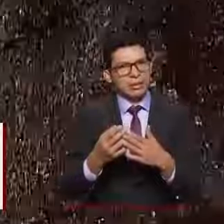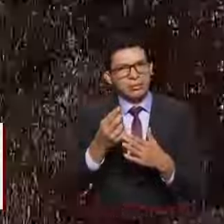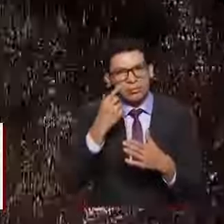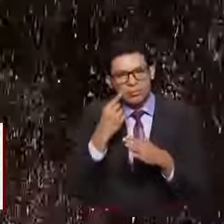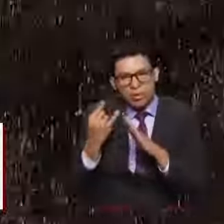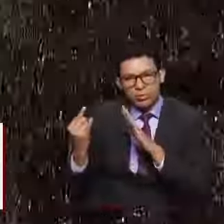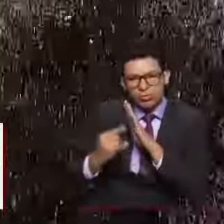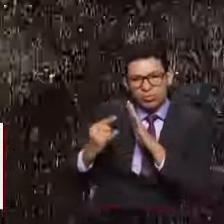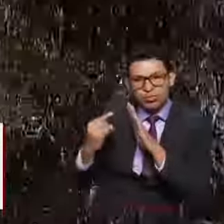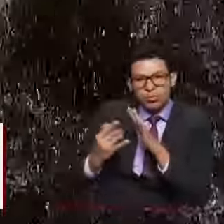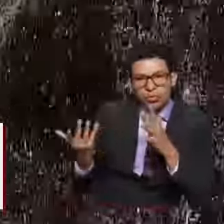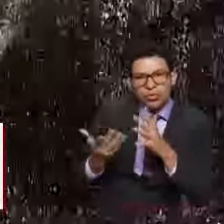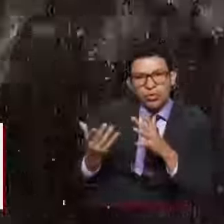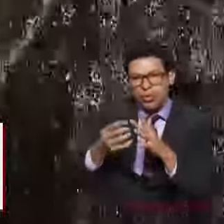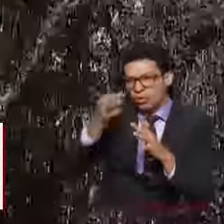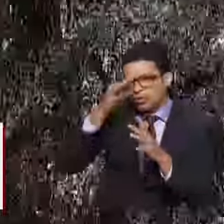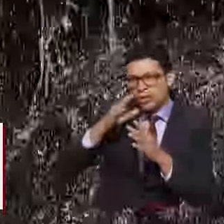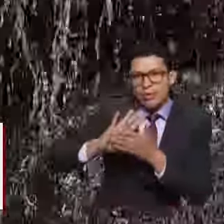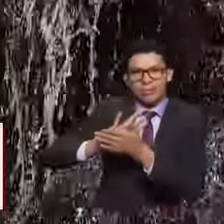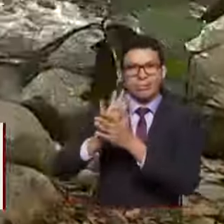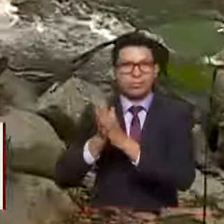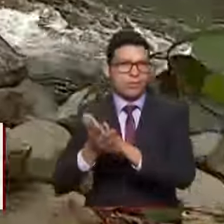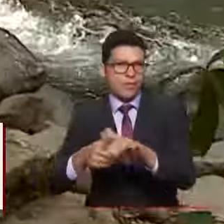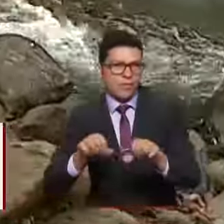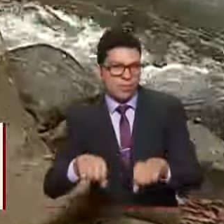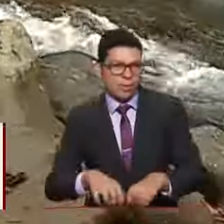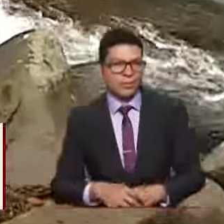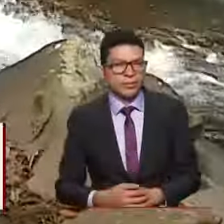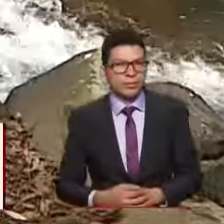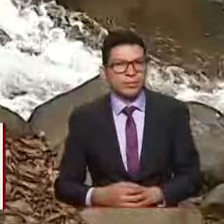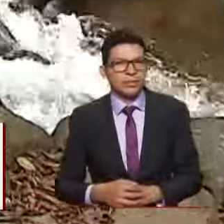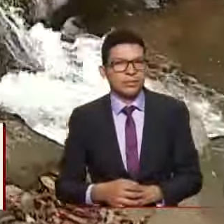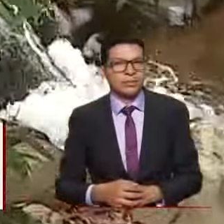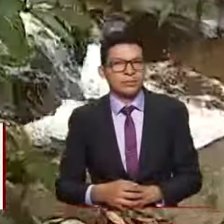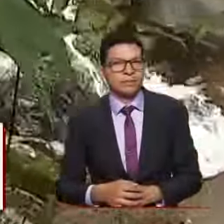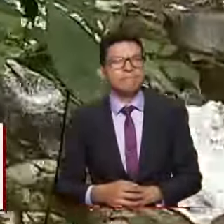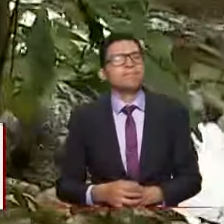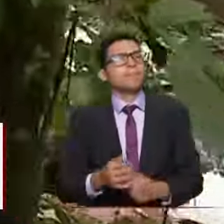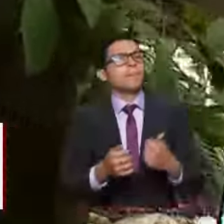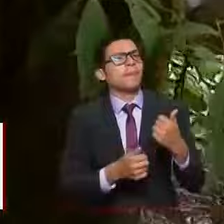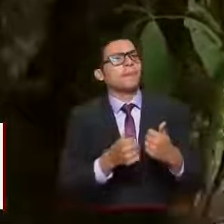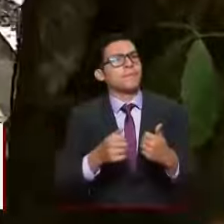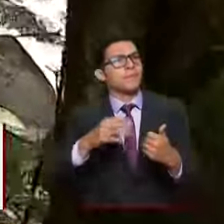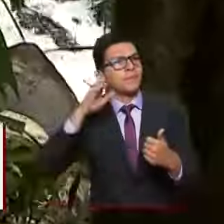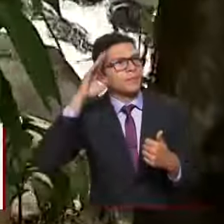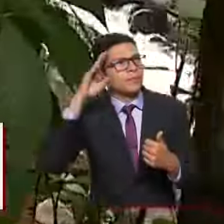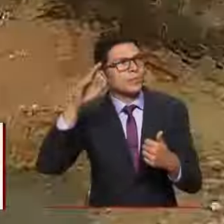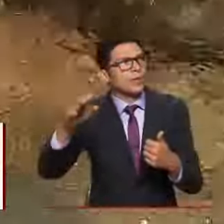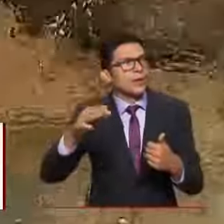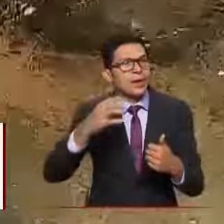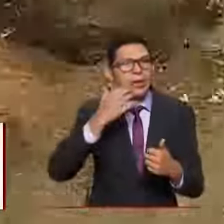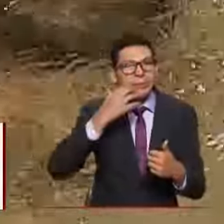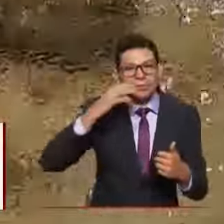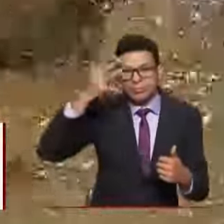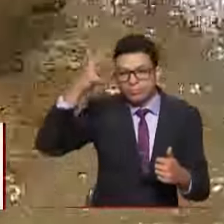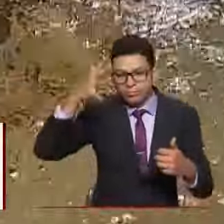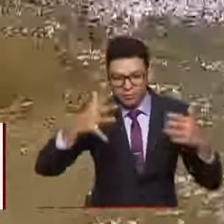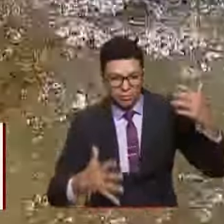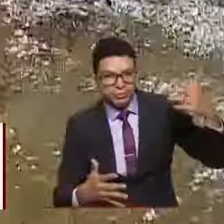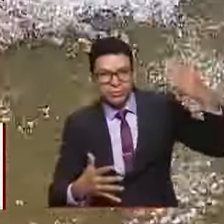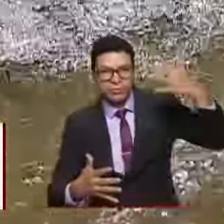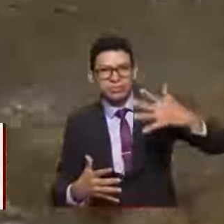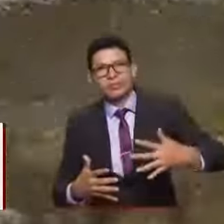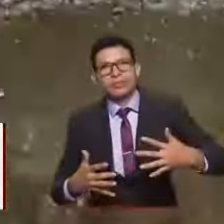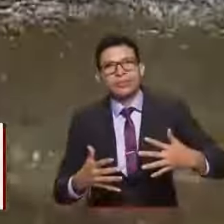poder identificar esa contaminación que hay en los ríos. Mauricio, ¿cuál es entonces el panorama sobre deforestación? ¿Qué datos